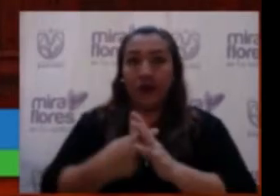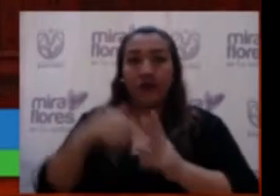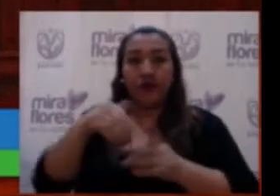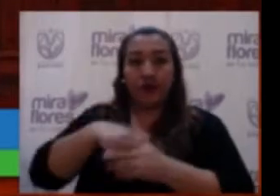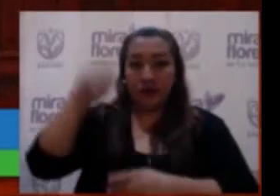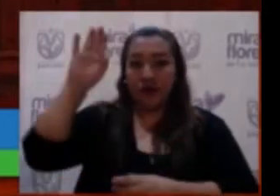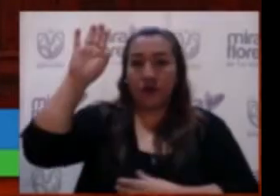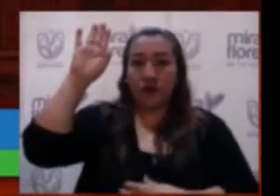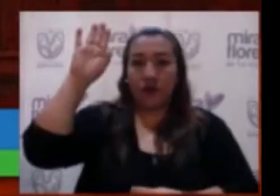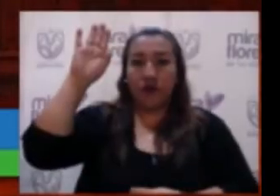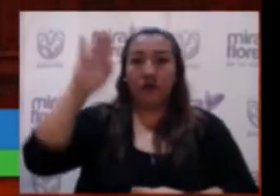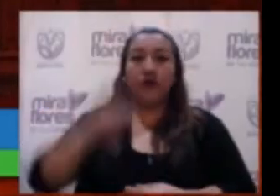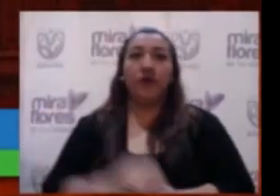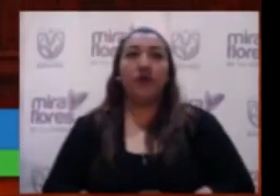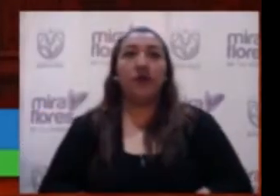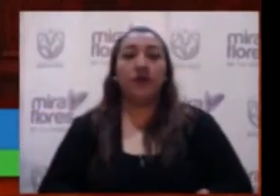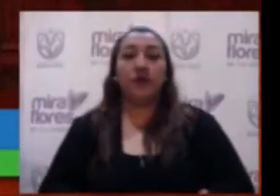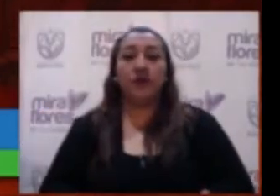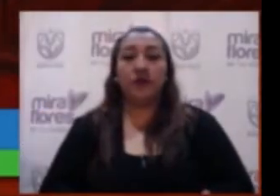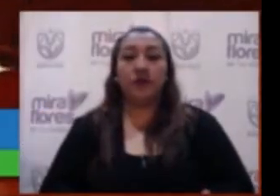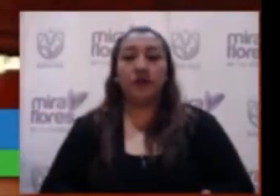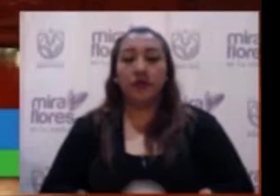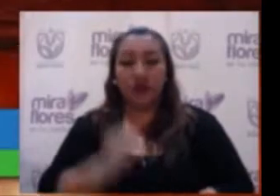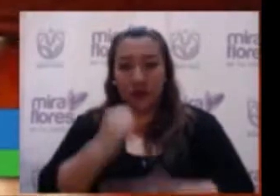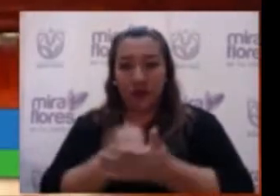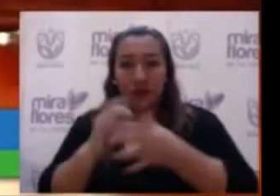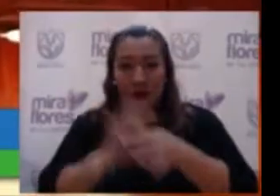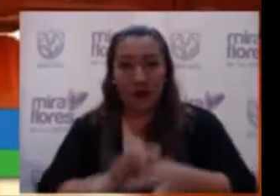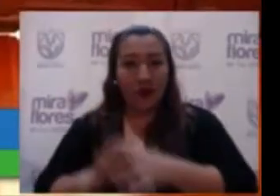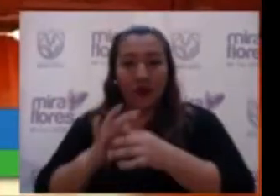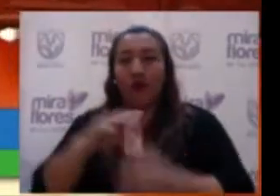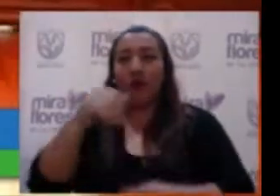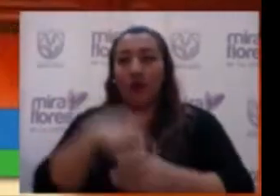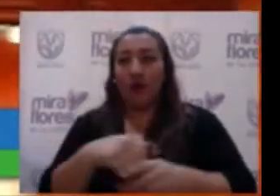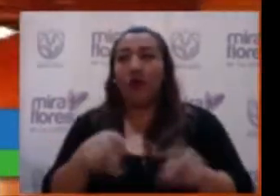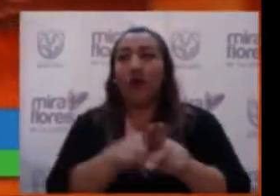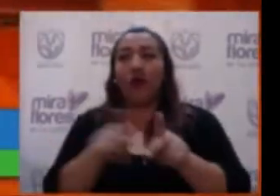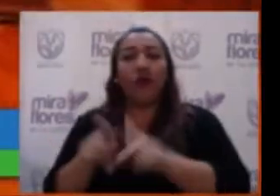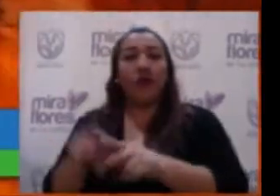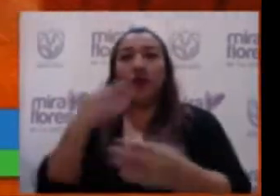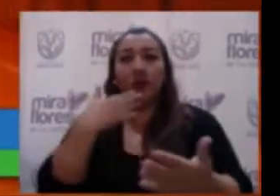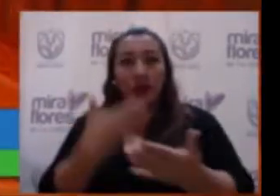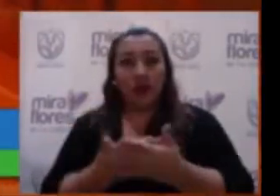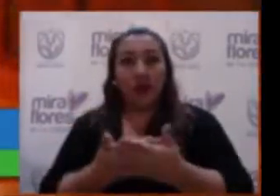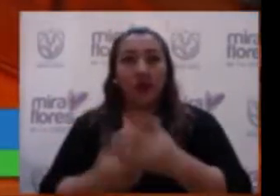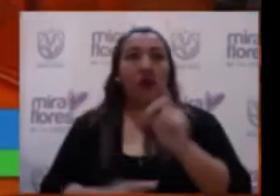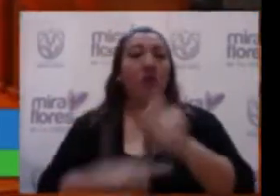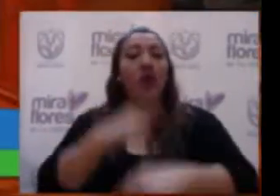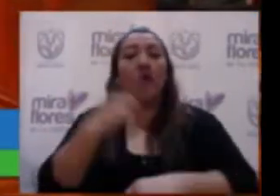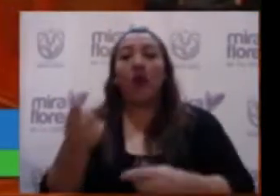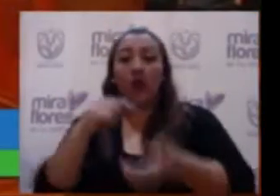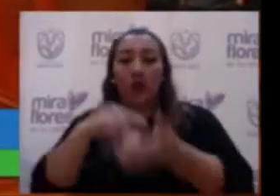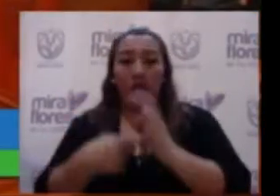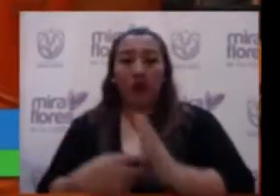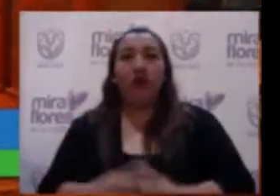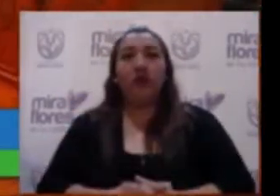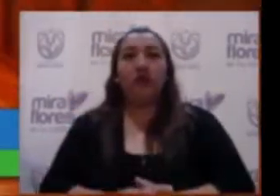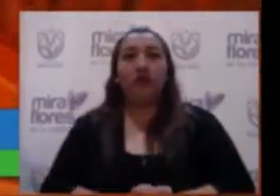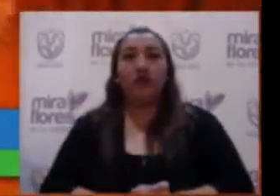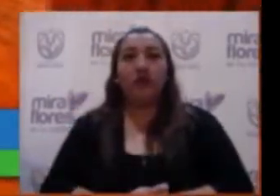expresarlo en señal de conformidad. Se aprueba por unanimidad de votos. También muchas gracias. Vamos al siguiente punto, por favor.